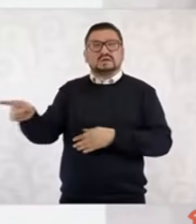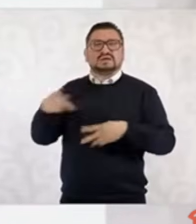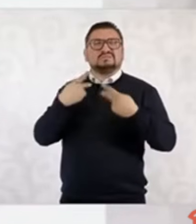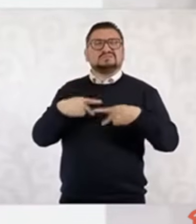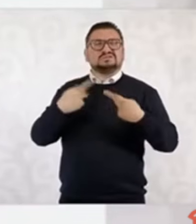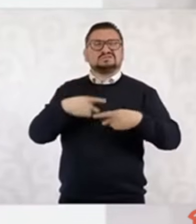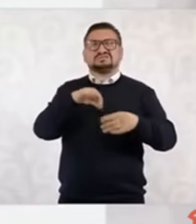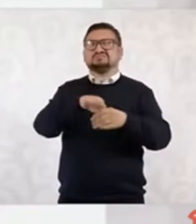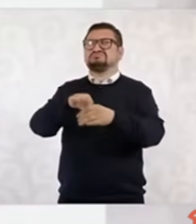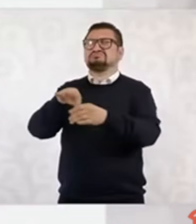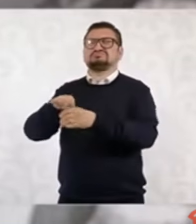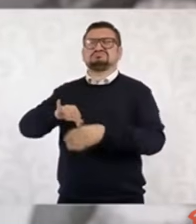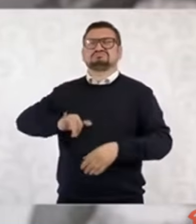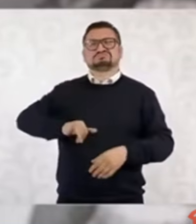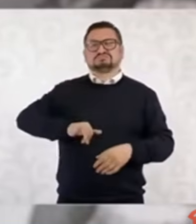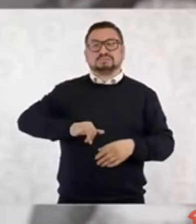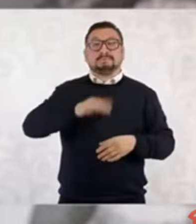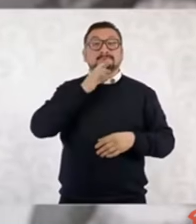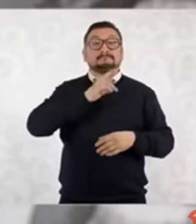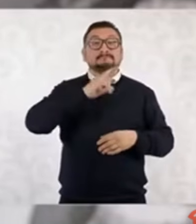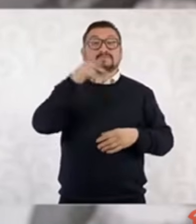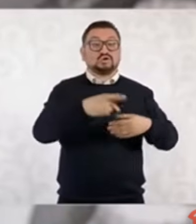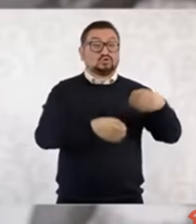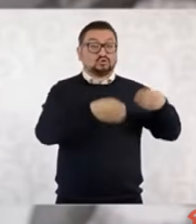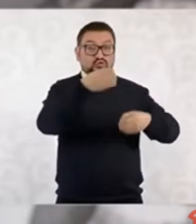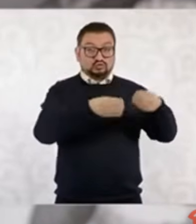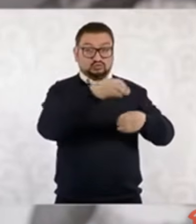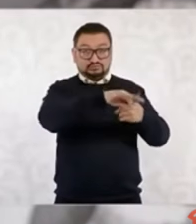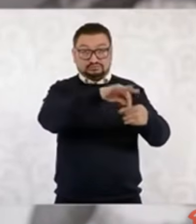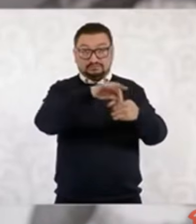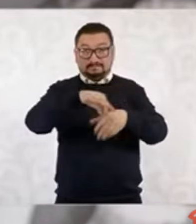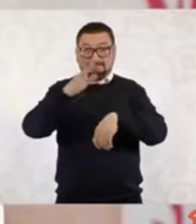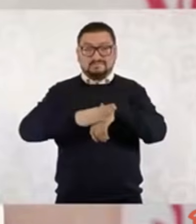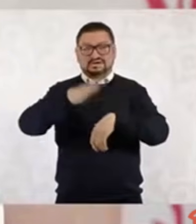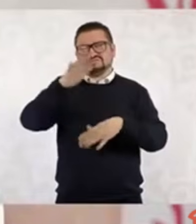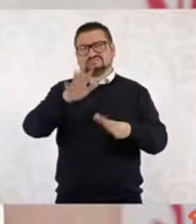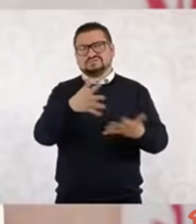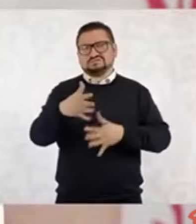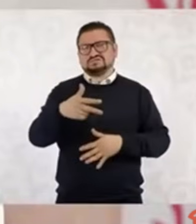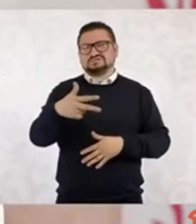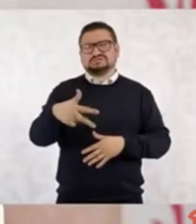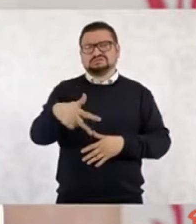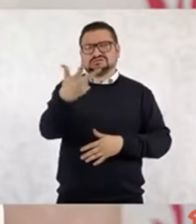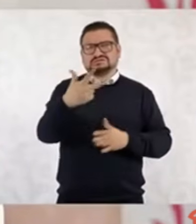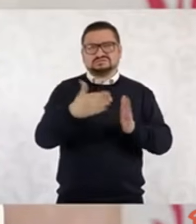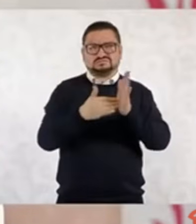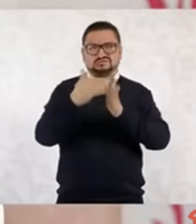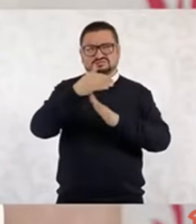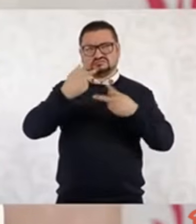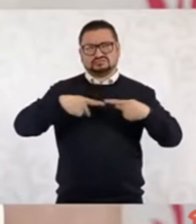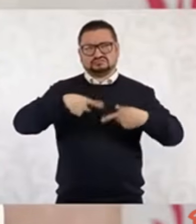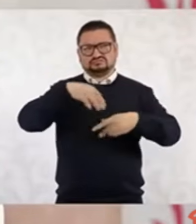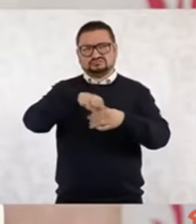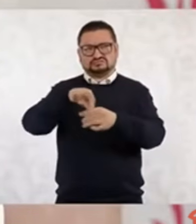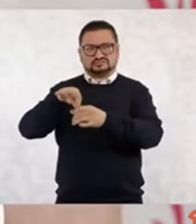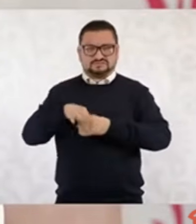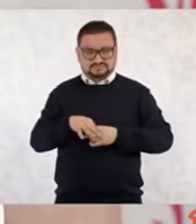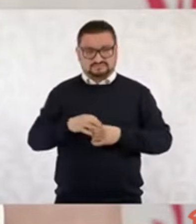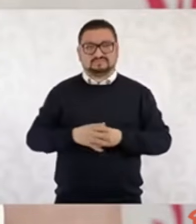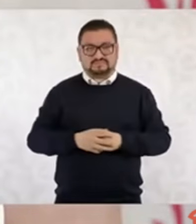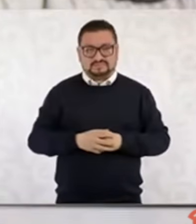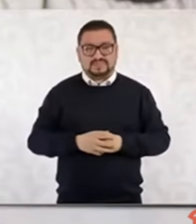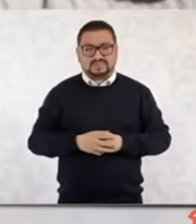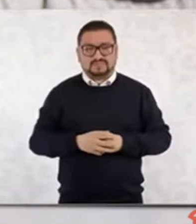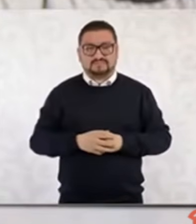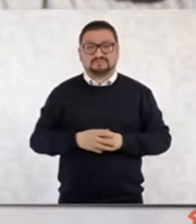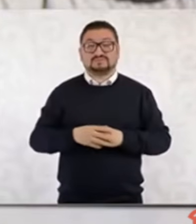esa votación, le interesó mucho más la reforma al Poder Judicial. Votaron cerca de 13 millones de personas. Fíjense, en las